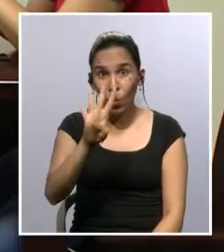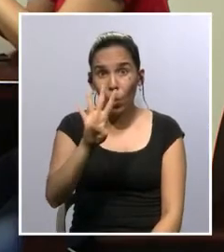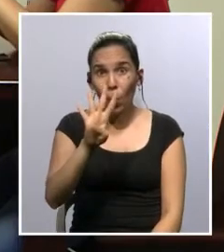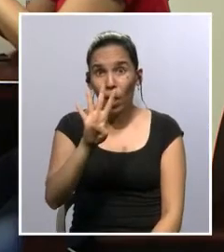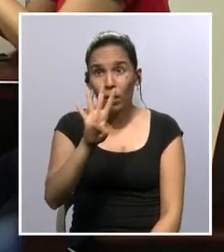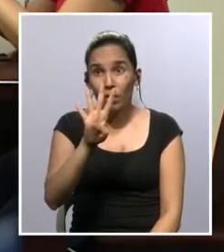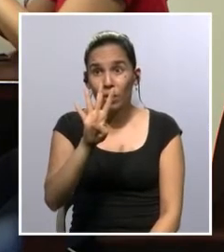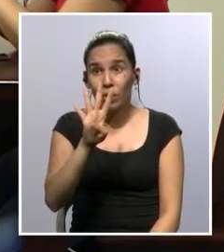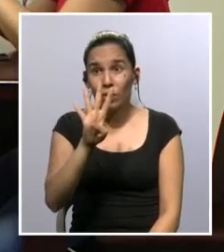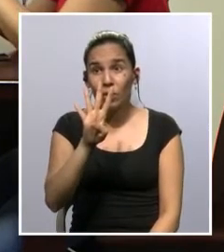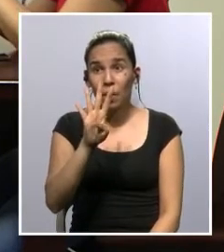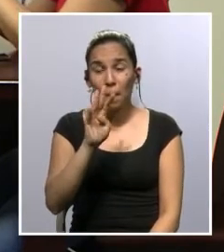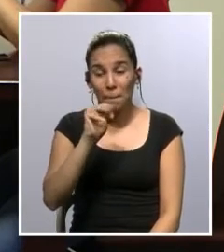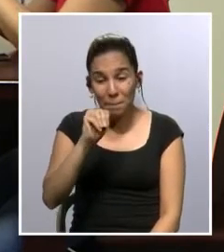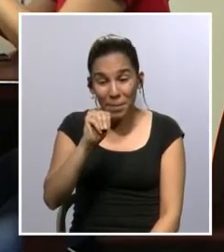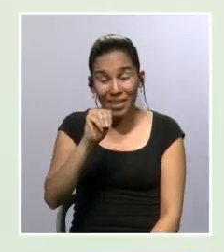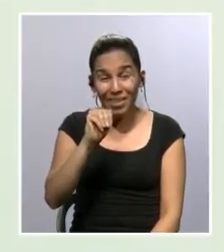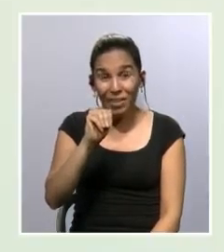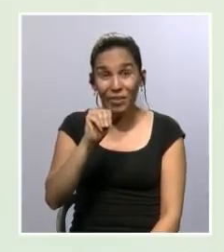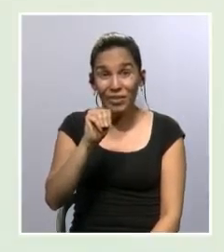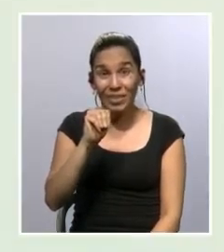0,04 metros